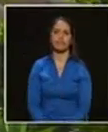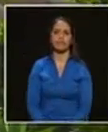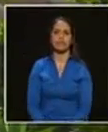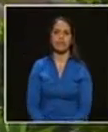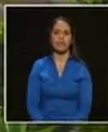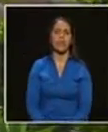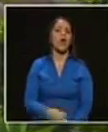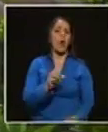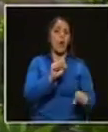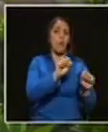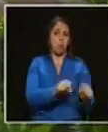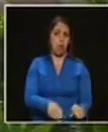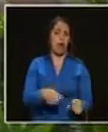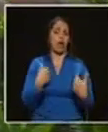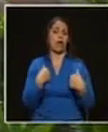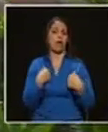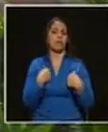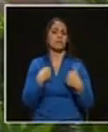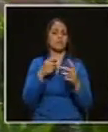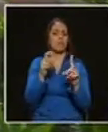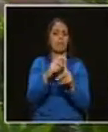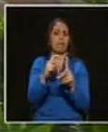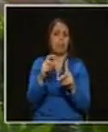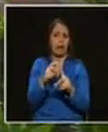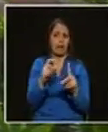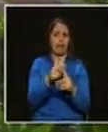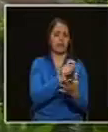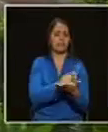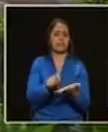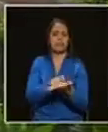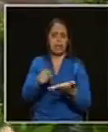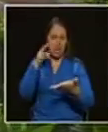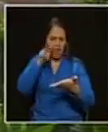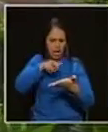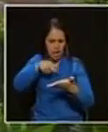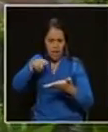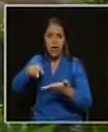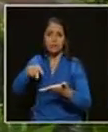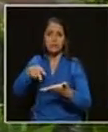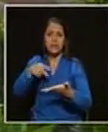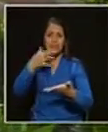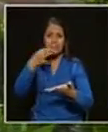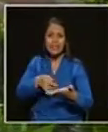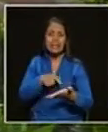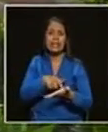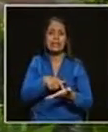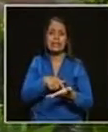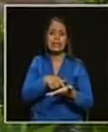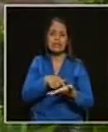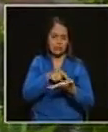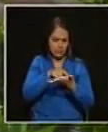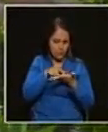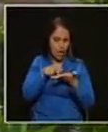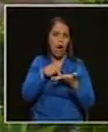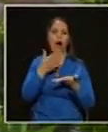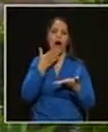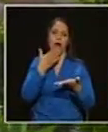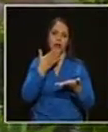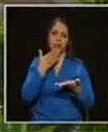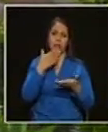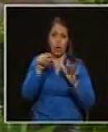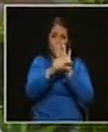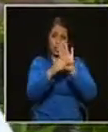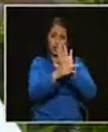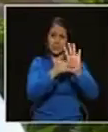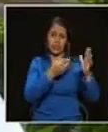escribir proposiciones para comunicarse, es capaz de leer proposiciones, pero donde tenga tiempo de hacerlo. A la velocidad del